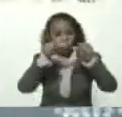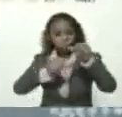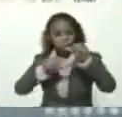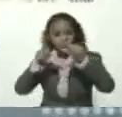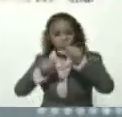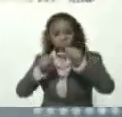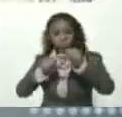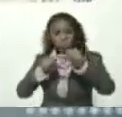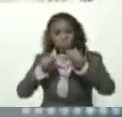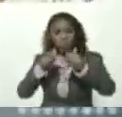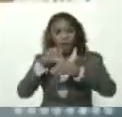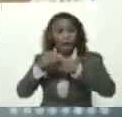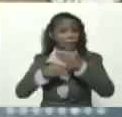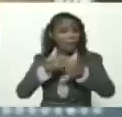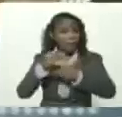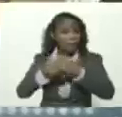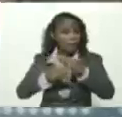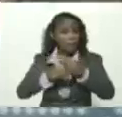ocultando,